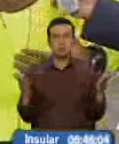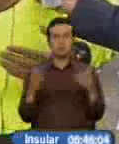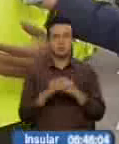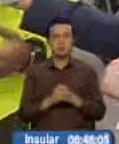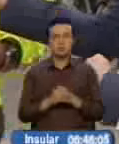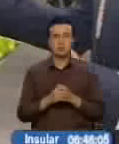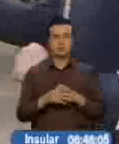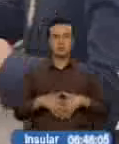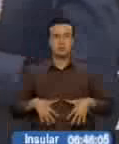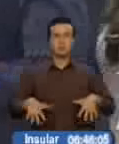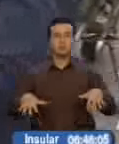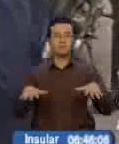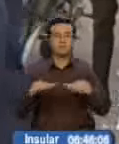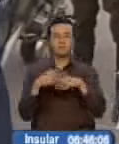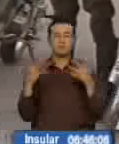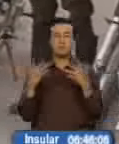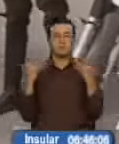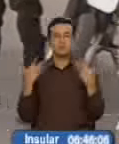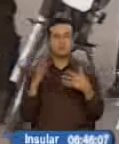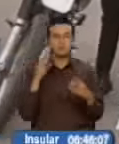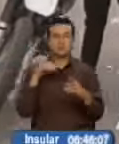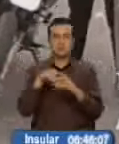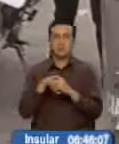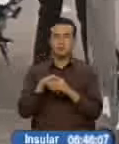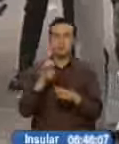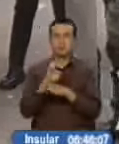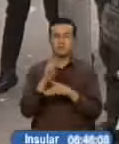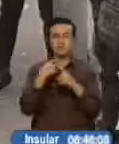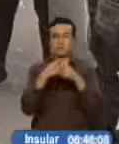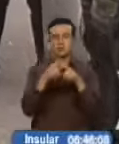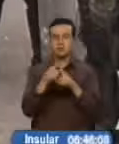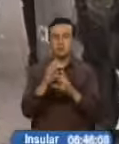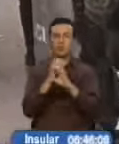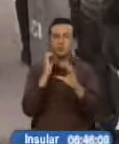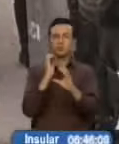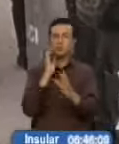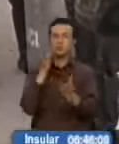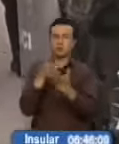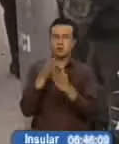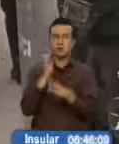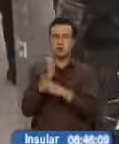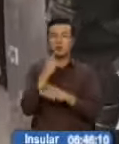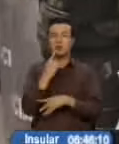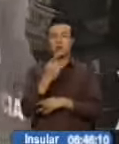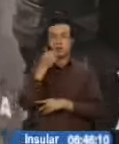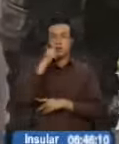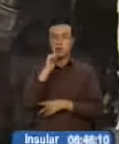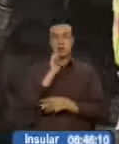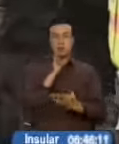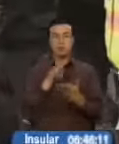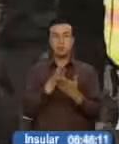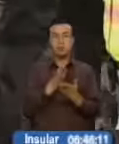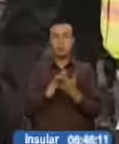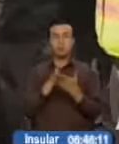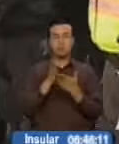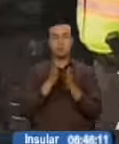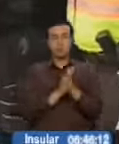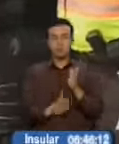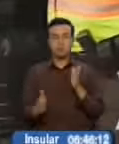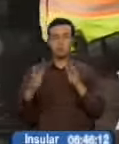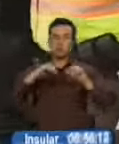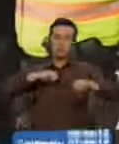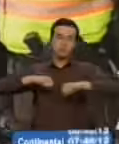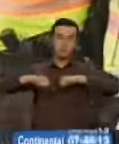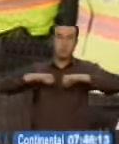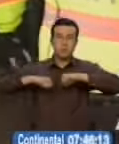los cuales, a través de la frontera, han ingresado al país los diferentes buses. Se estima aquí, el día de ayer, igual, dentro del gran